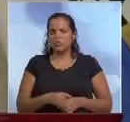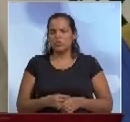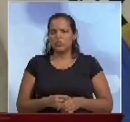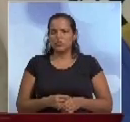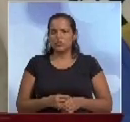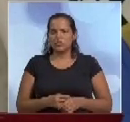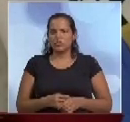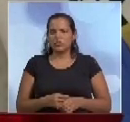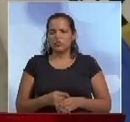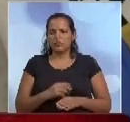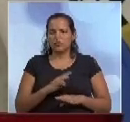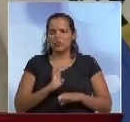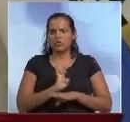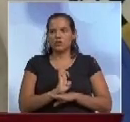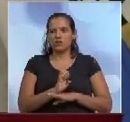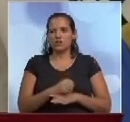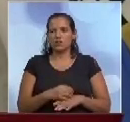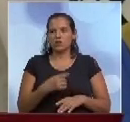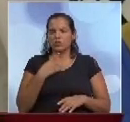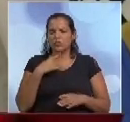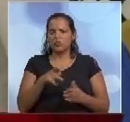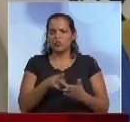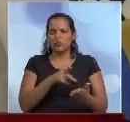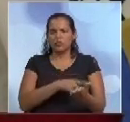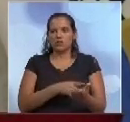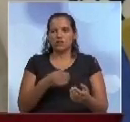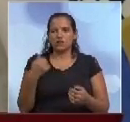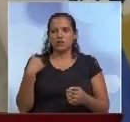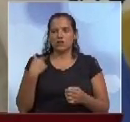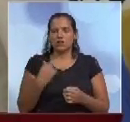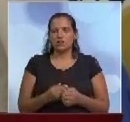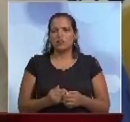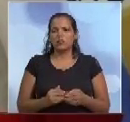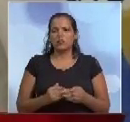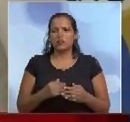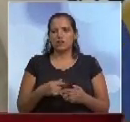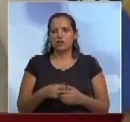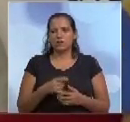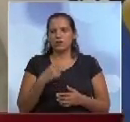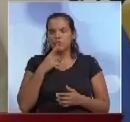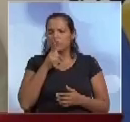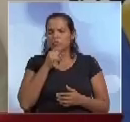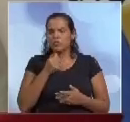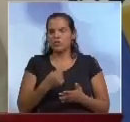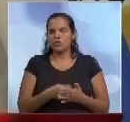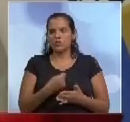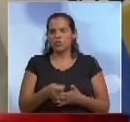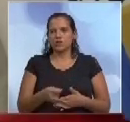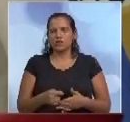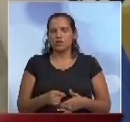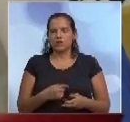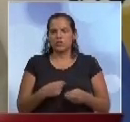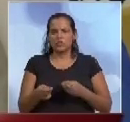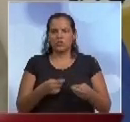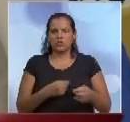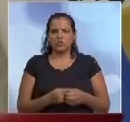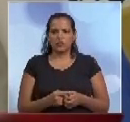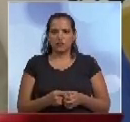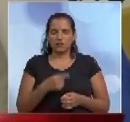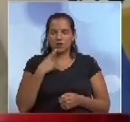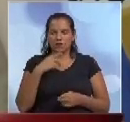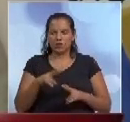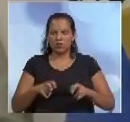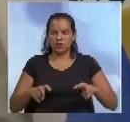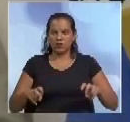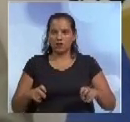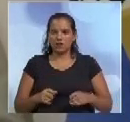nivel nacional, para este proceso va a tener un margen de preferencia que está siendo analizado por parte